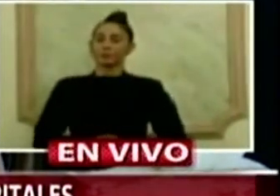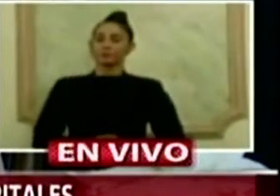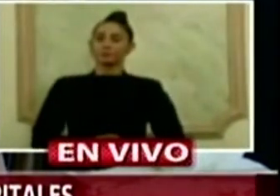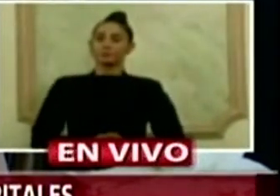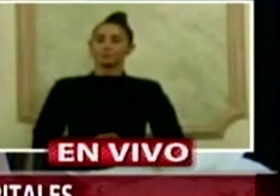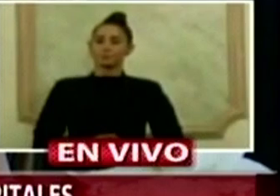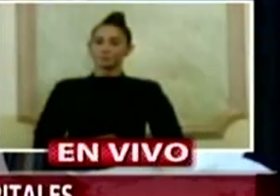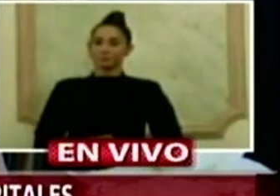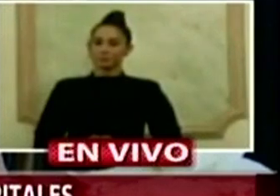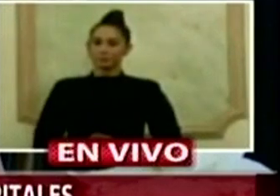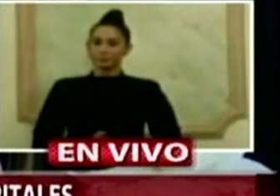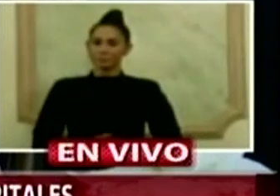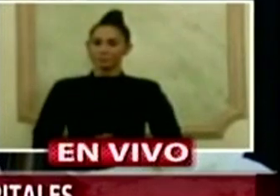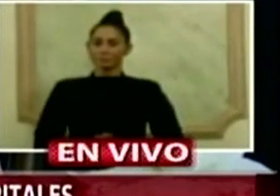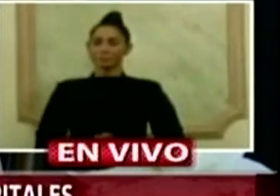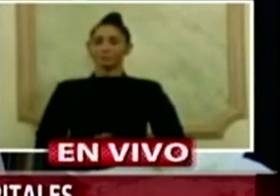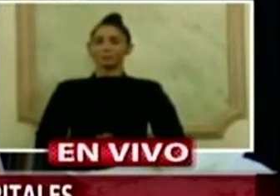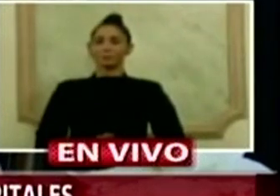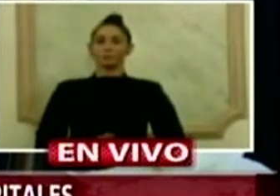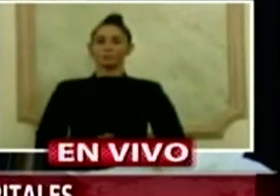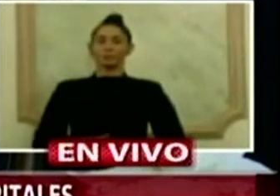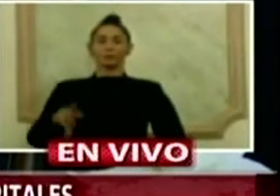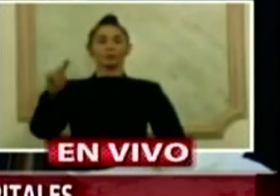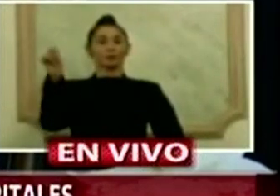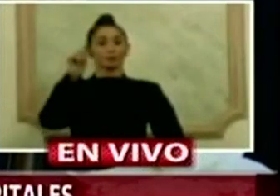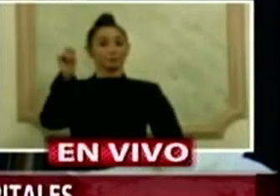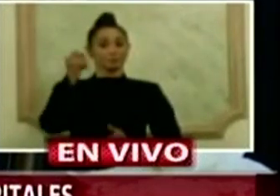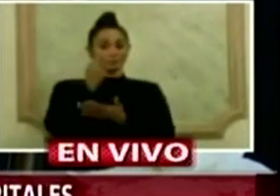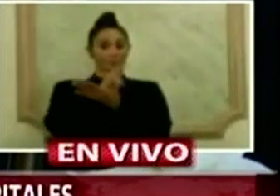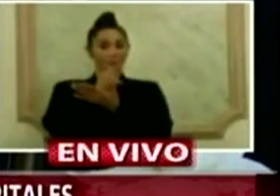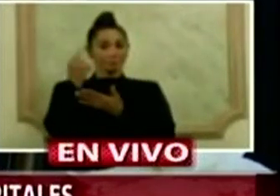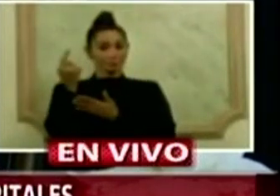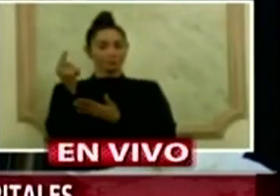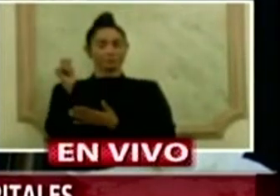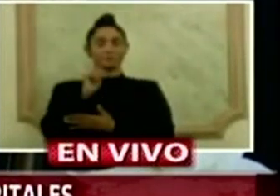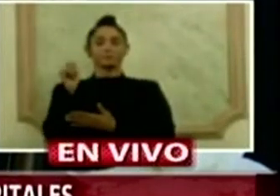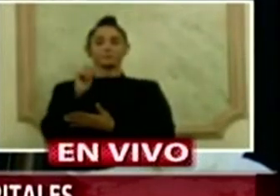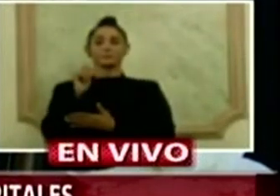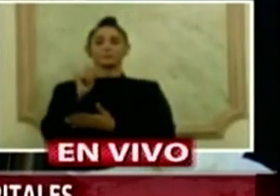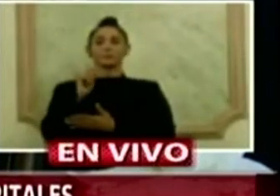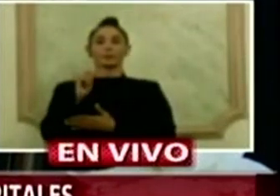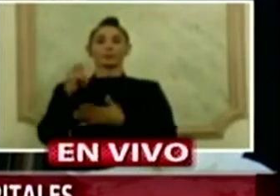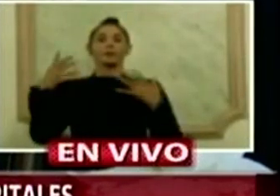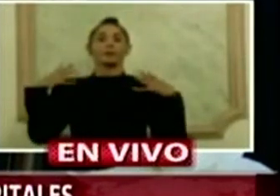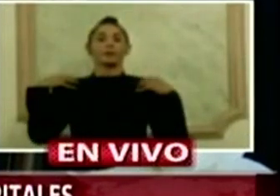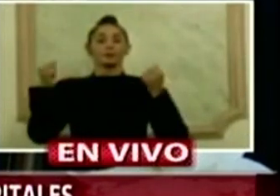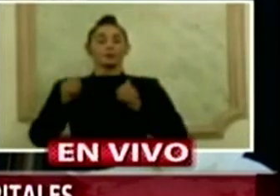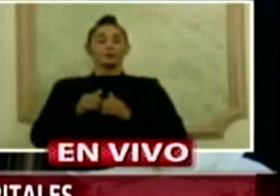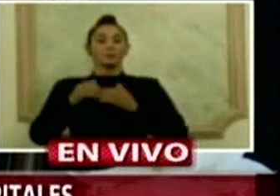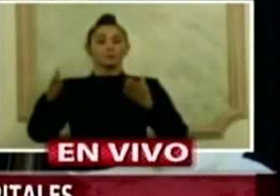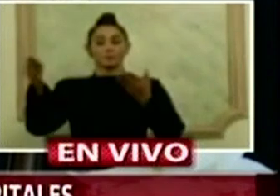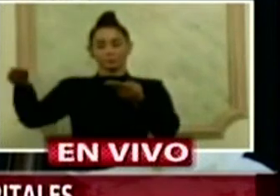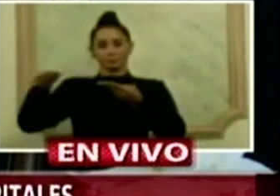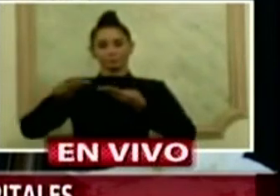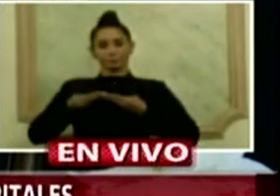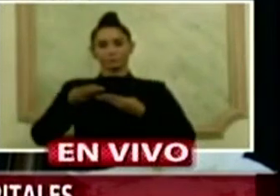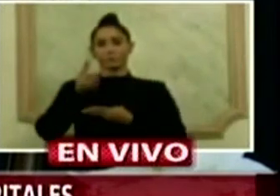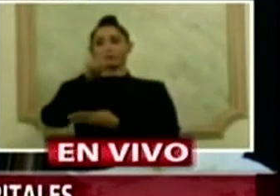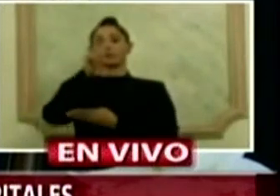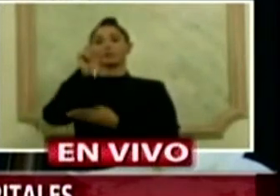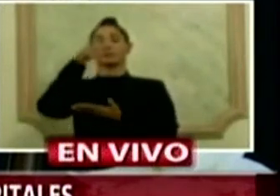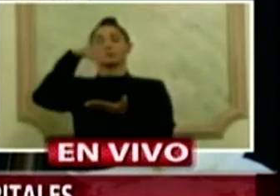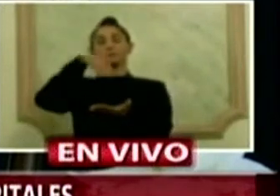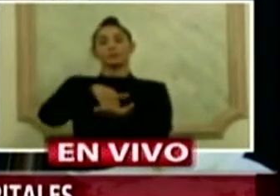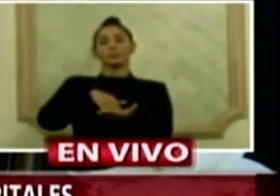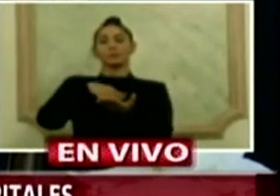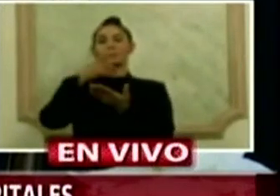PCR. El martes de la semana que viene, si Dios quiere, Salud Pública recibirá 100.000 pruebas